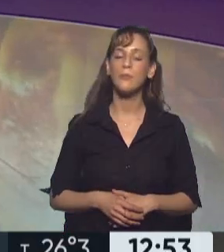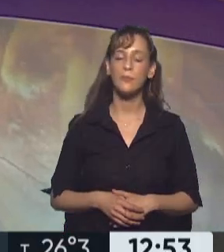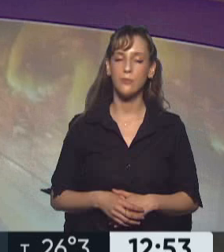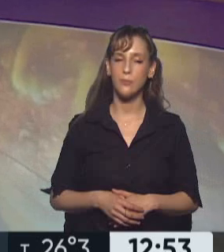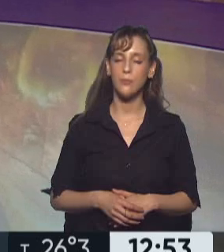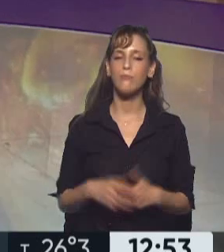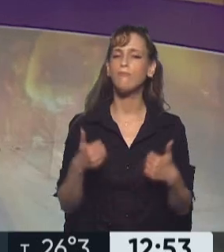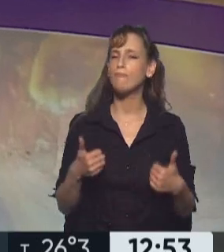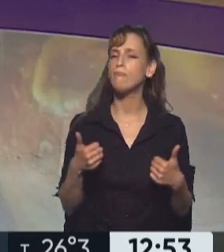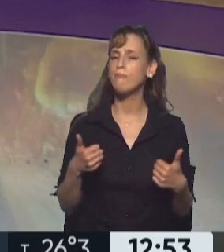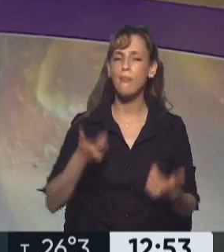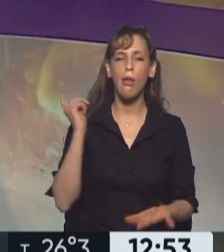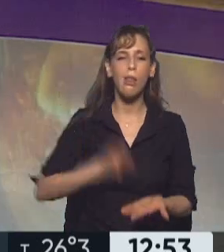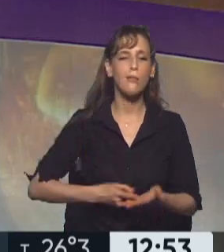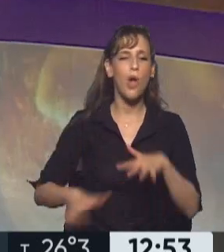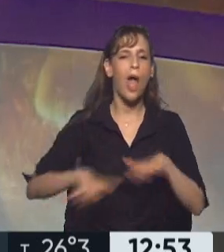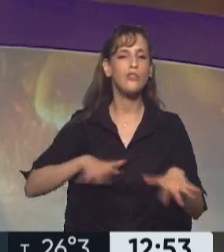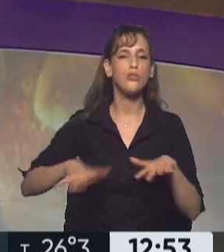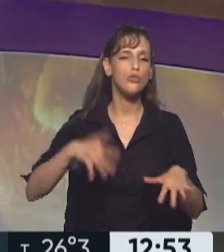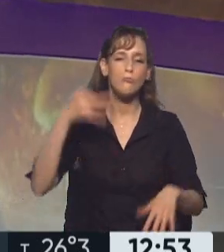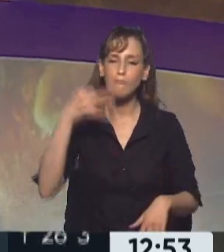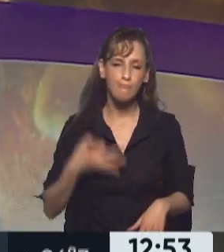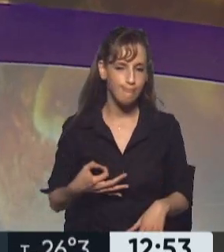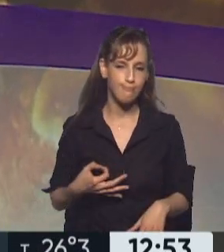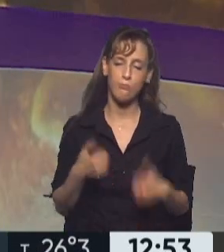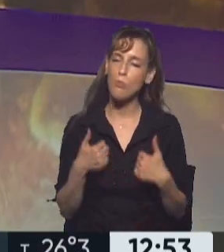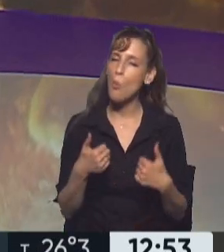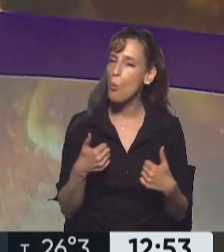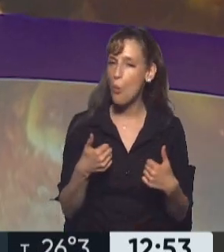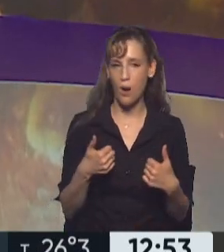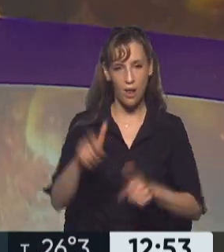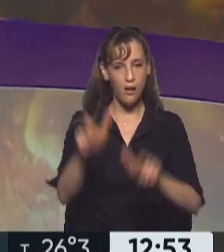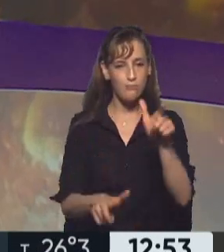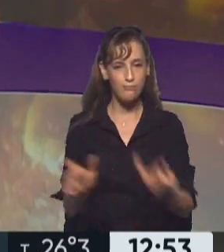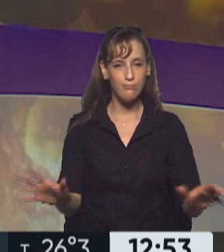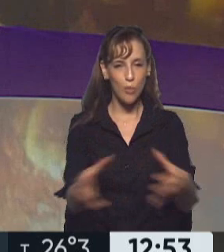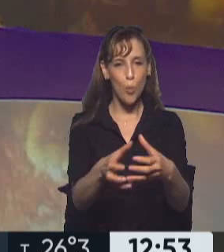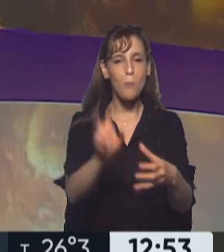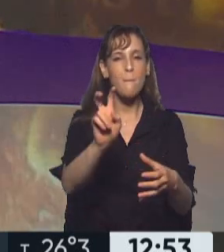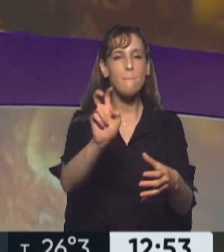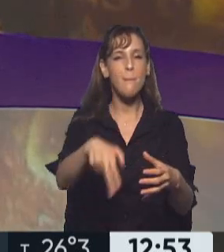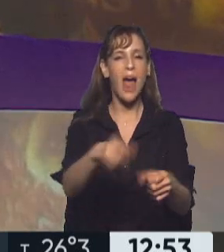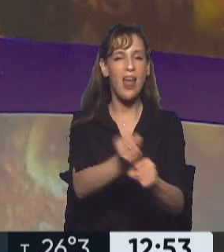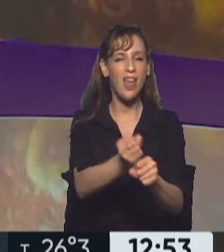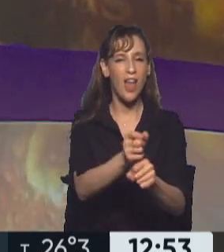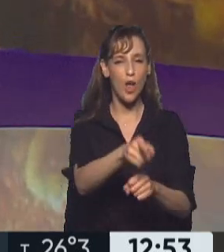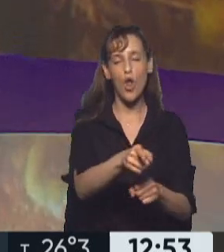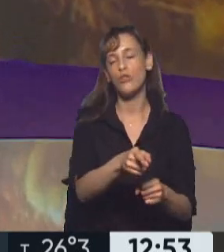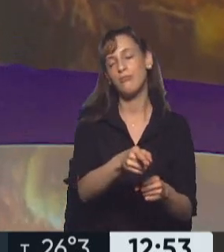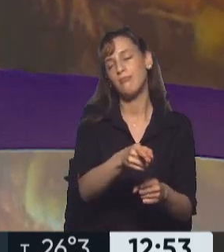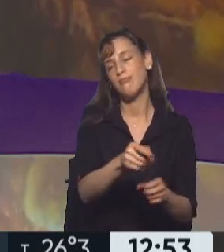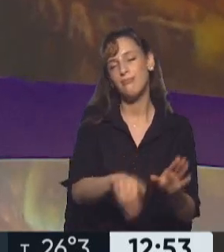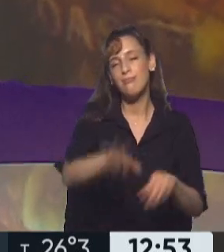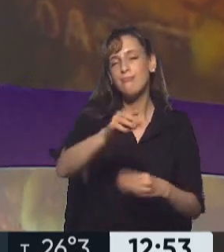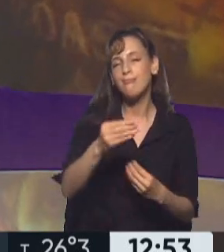Una muy buena acción por parte de los panaderos de la provincia de Buenos Aires. Una acción que tiene que ver con la solidaridad,